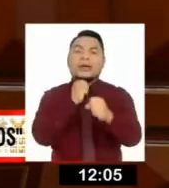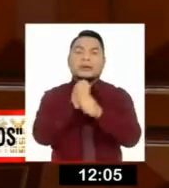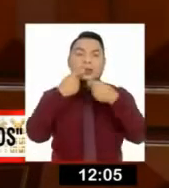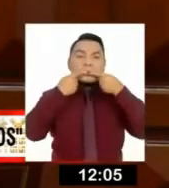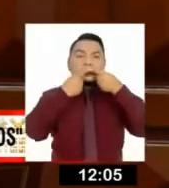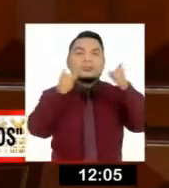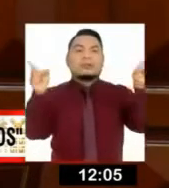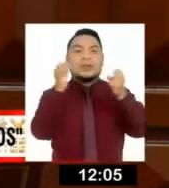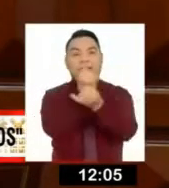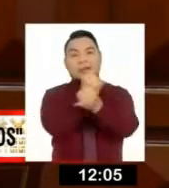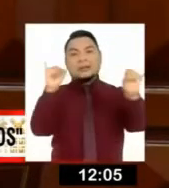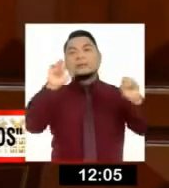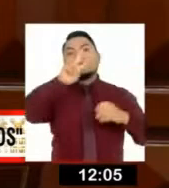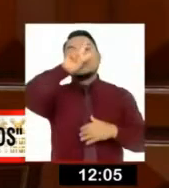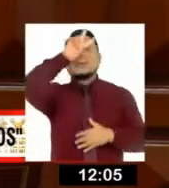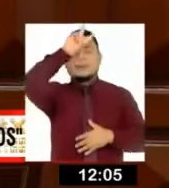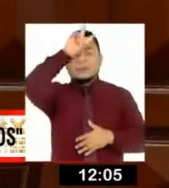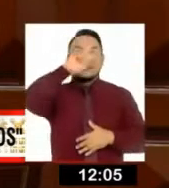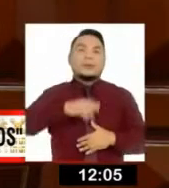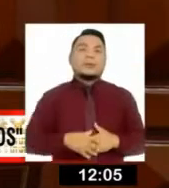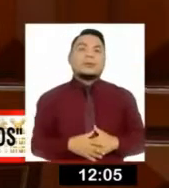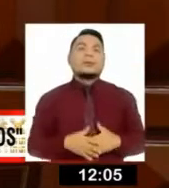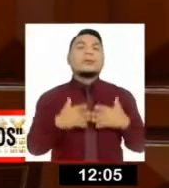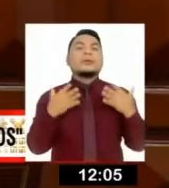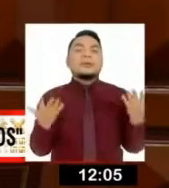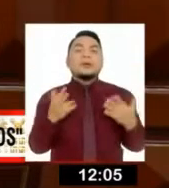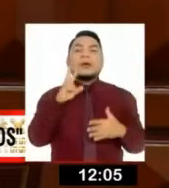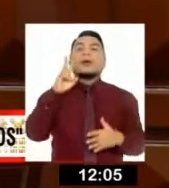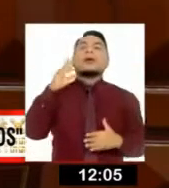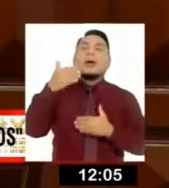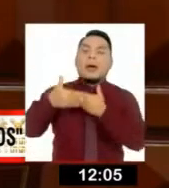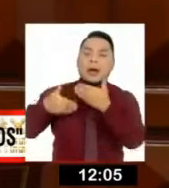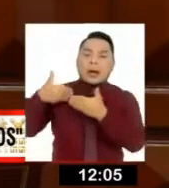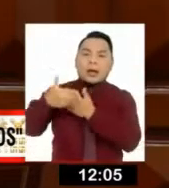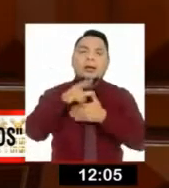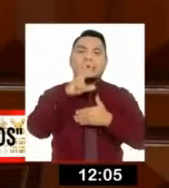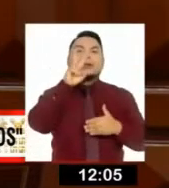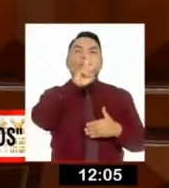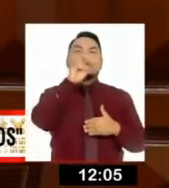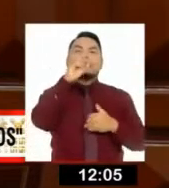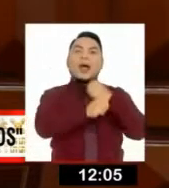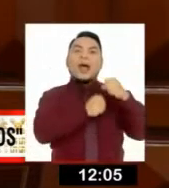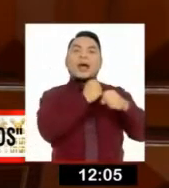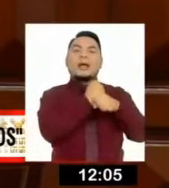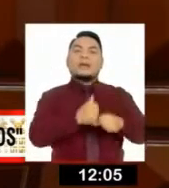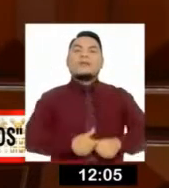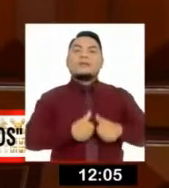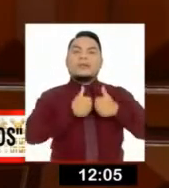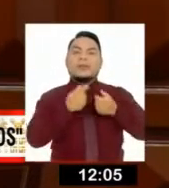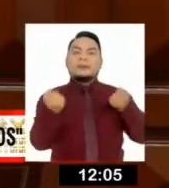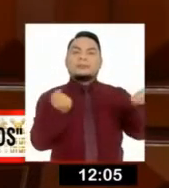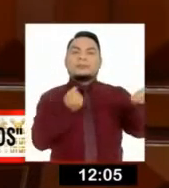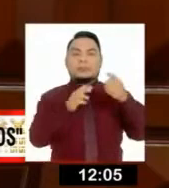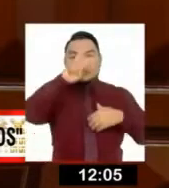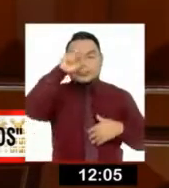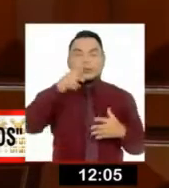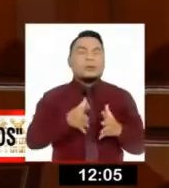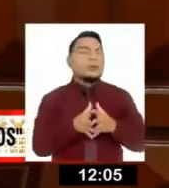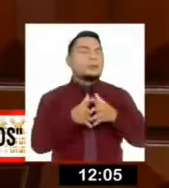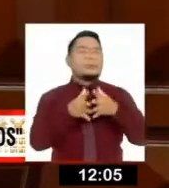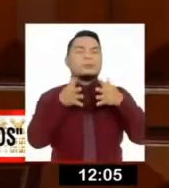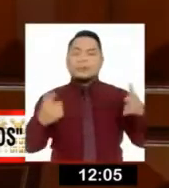de la independencia del Perú, 2 siglos de vida republicana. Es un inmenso orgullo para